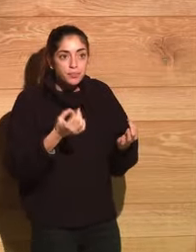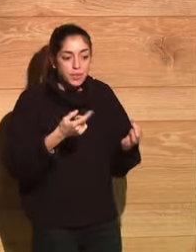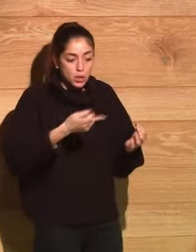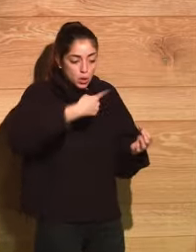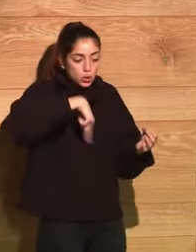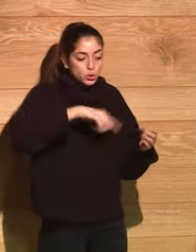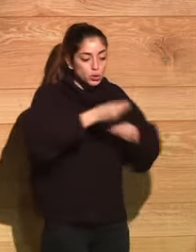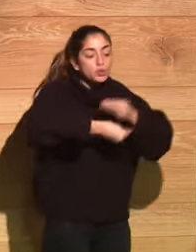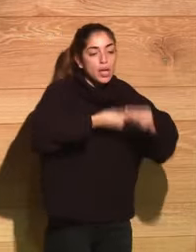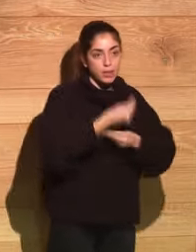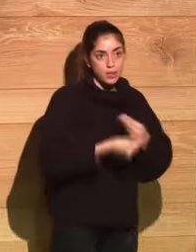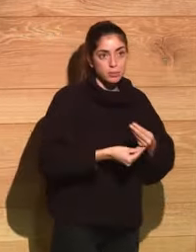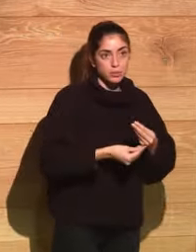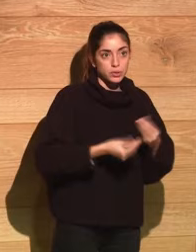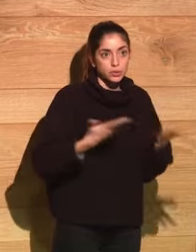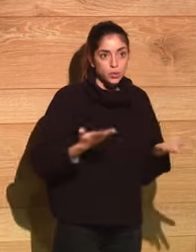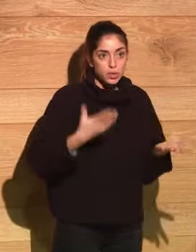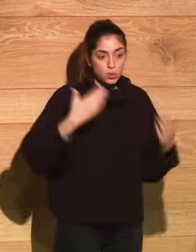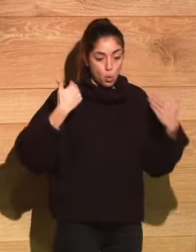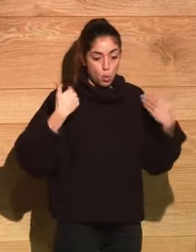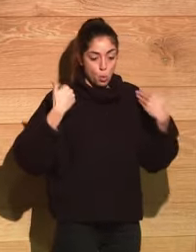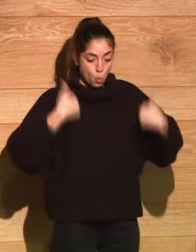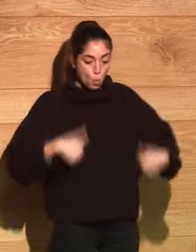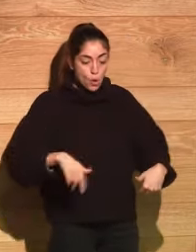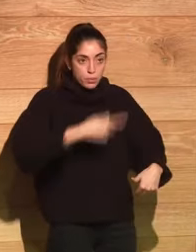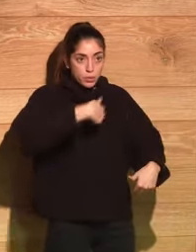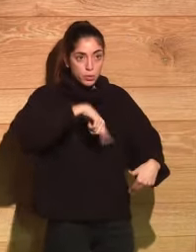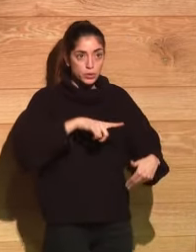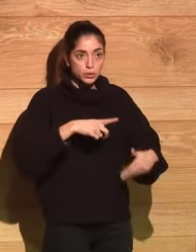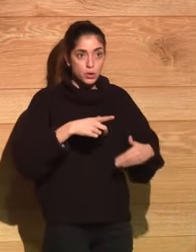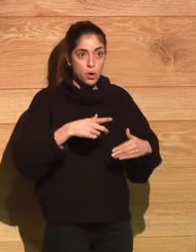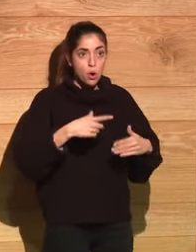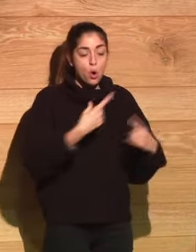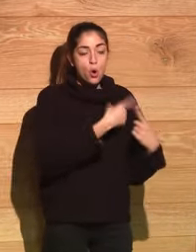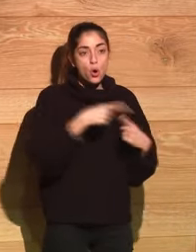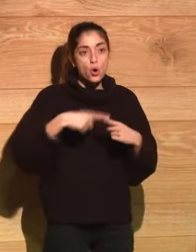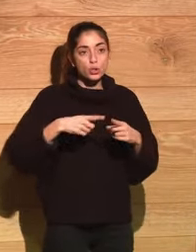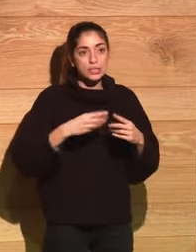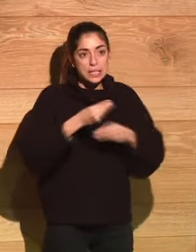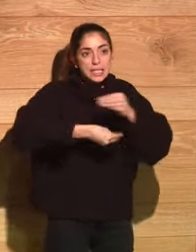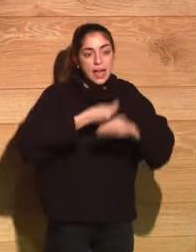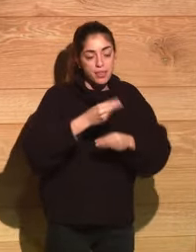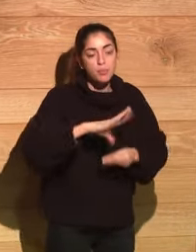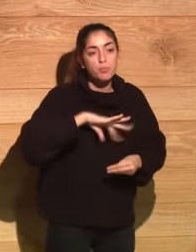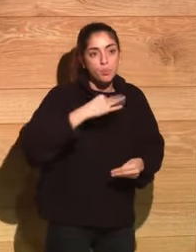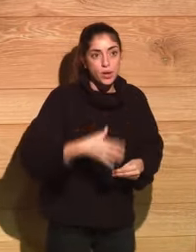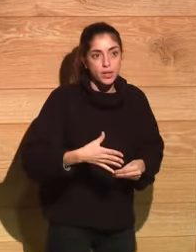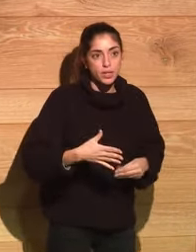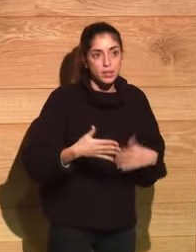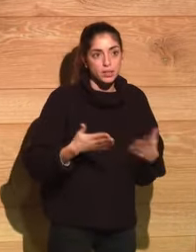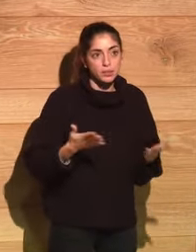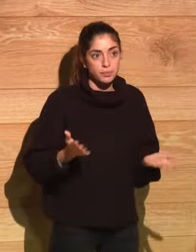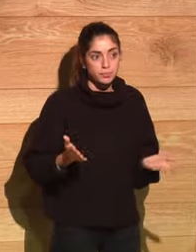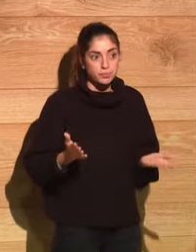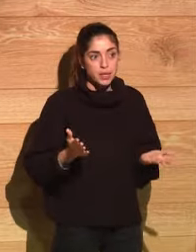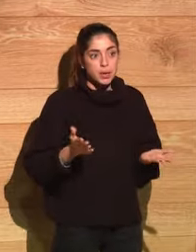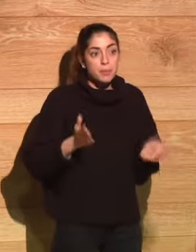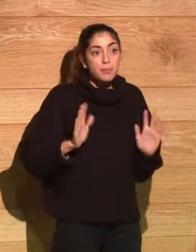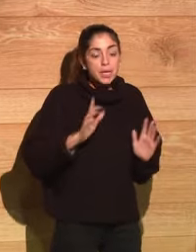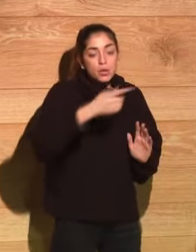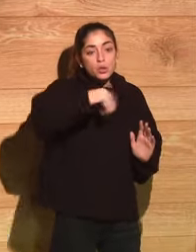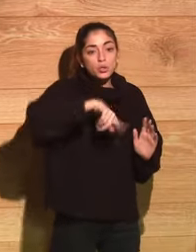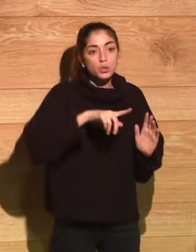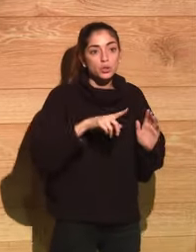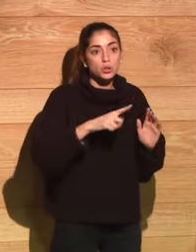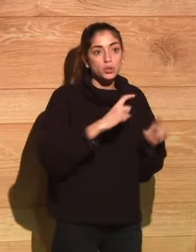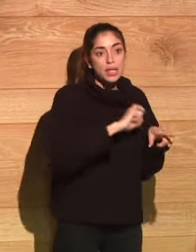deseos muchísimas cosas, pero por alguna razón hasta cierto momento las hemos hecho solamente de un tipo. Y creo